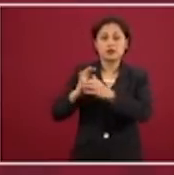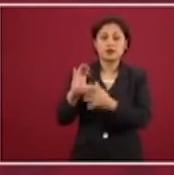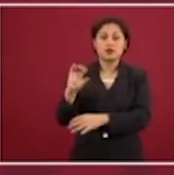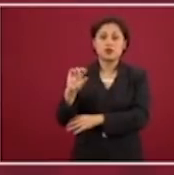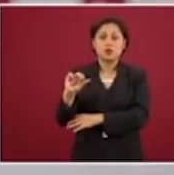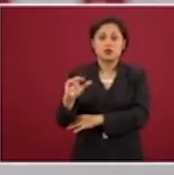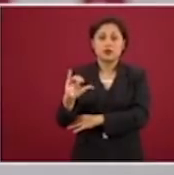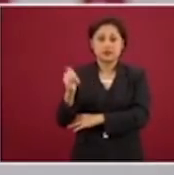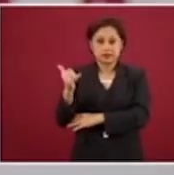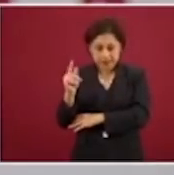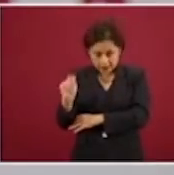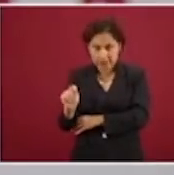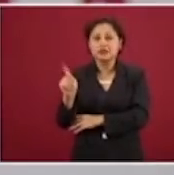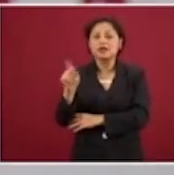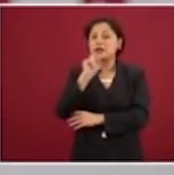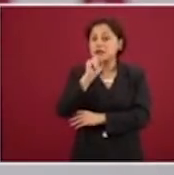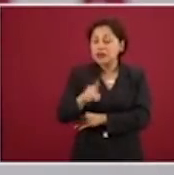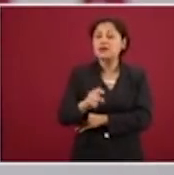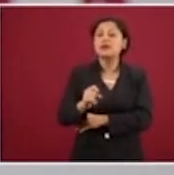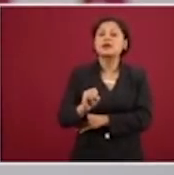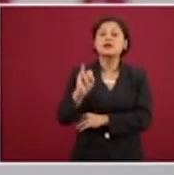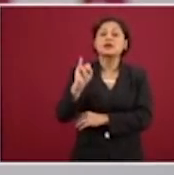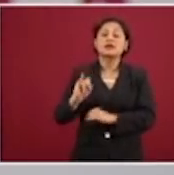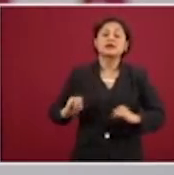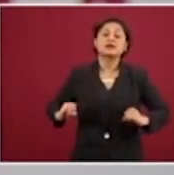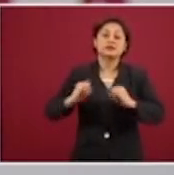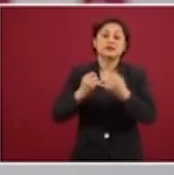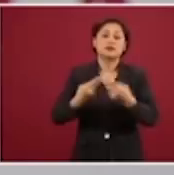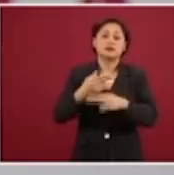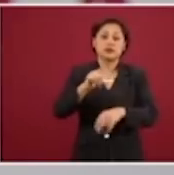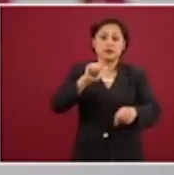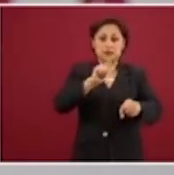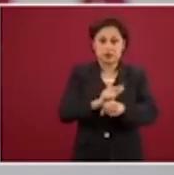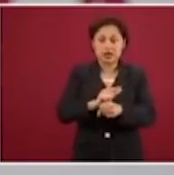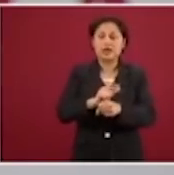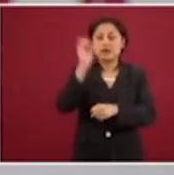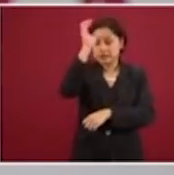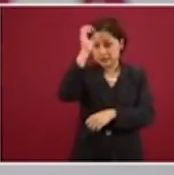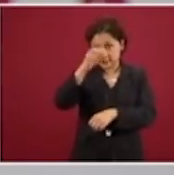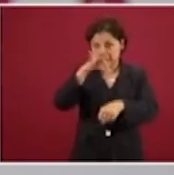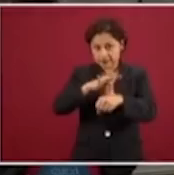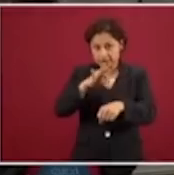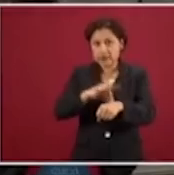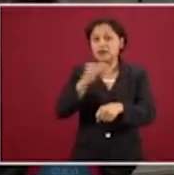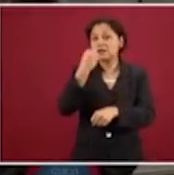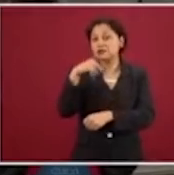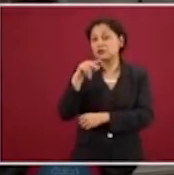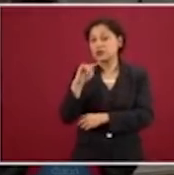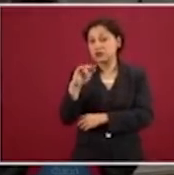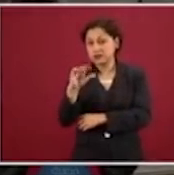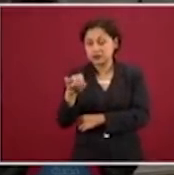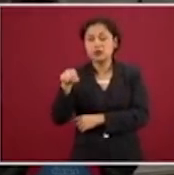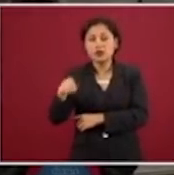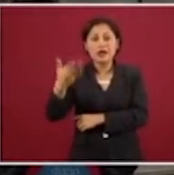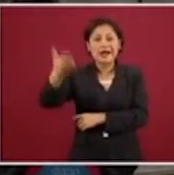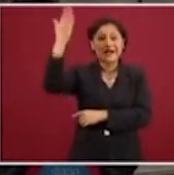Algunos institutos de salud, como el Instituto Nacional de Ciencias Médicas y Nutrición Salvador Subirán, tenían también un prototipo desde hace varios